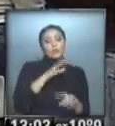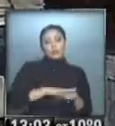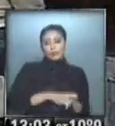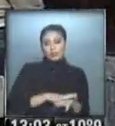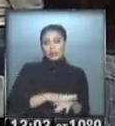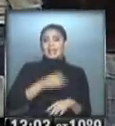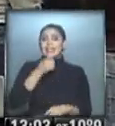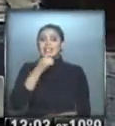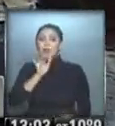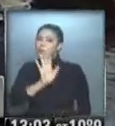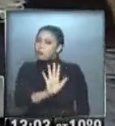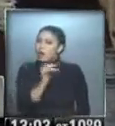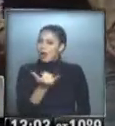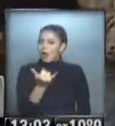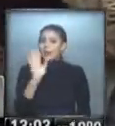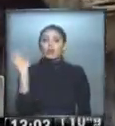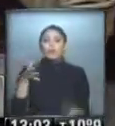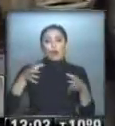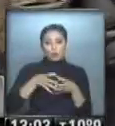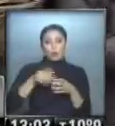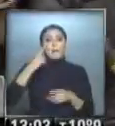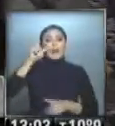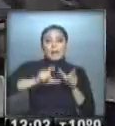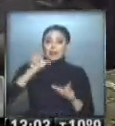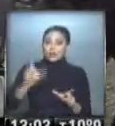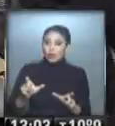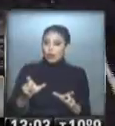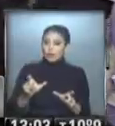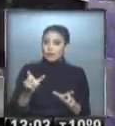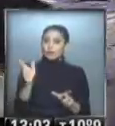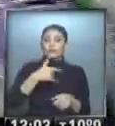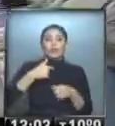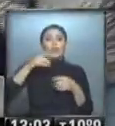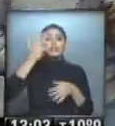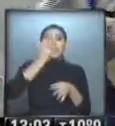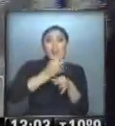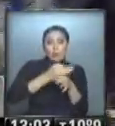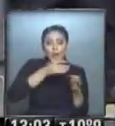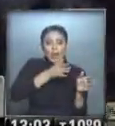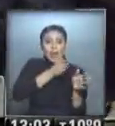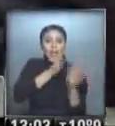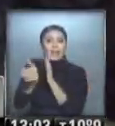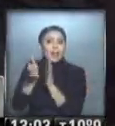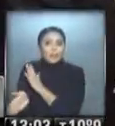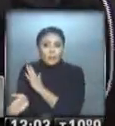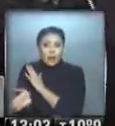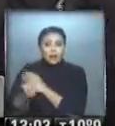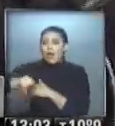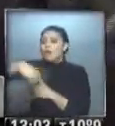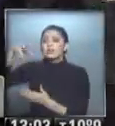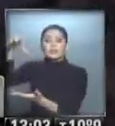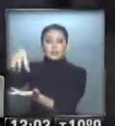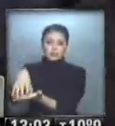amenaza, la comunidad educativa en general, es decir, 1000 personas, se evacuan del Mariano Acosta a una